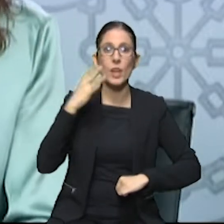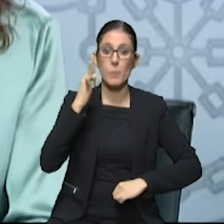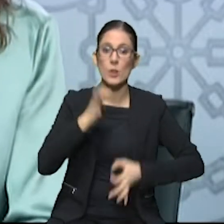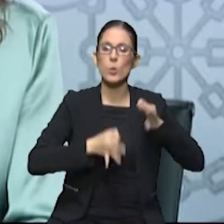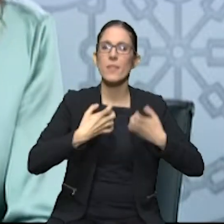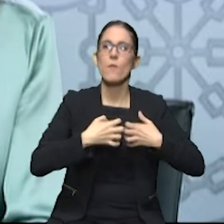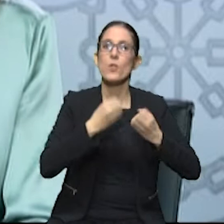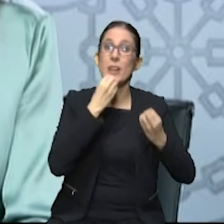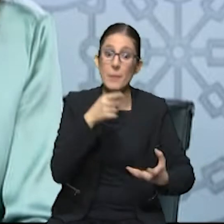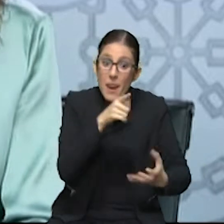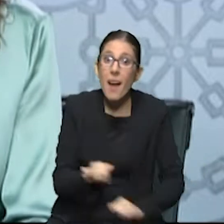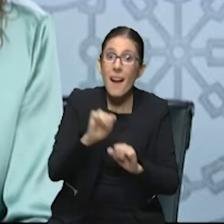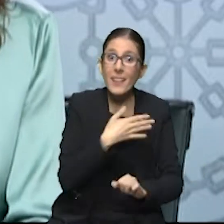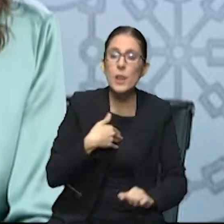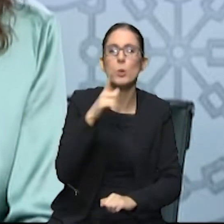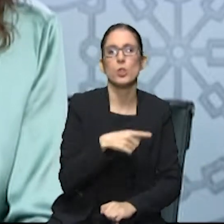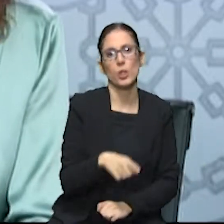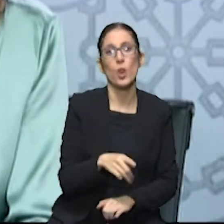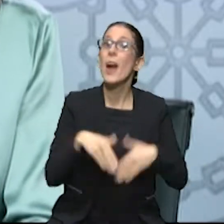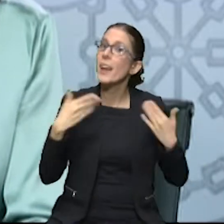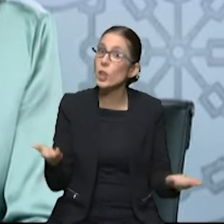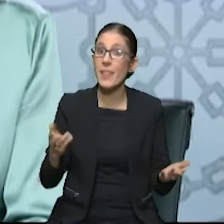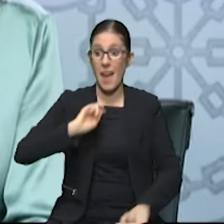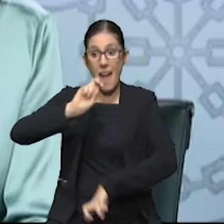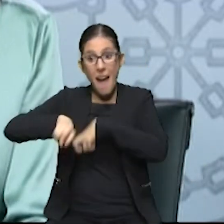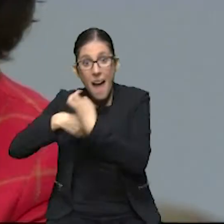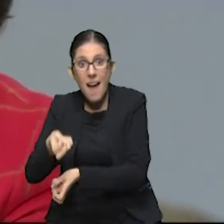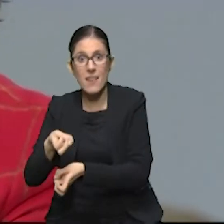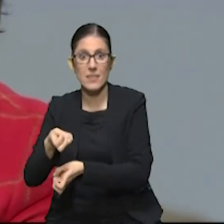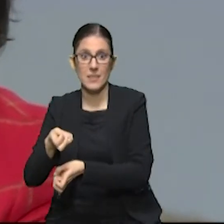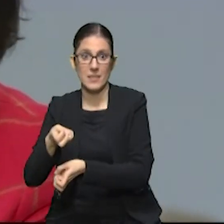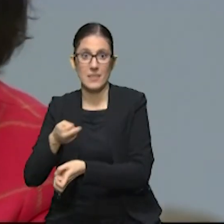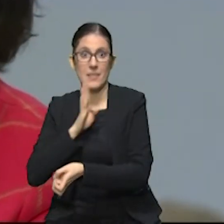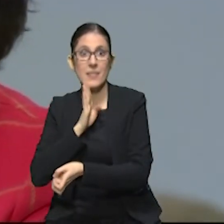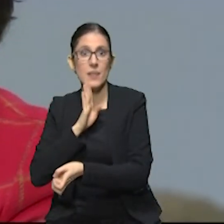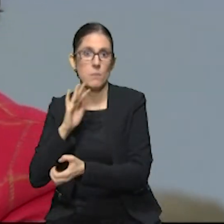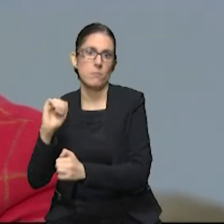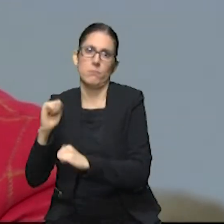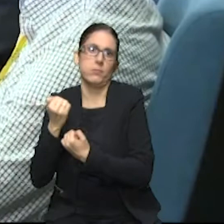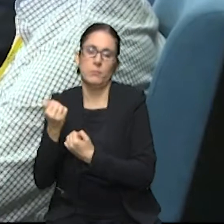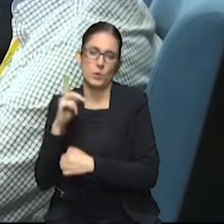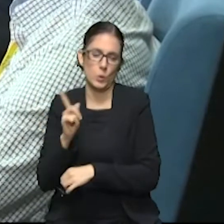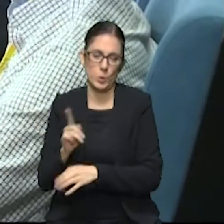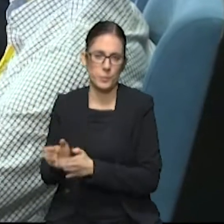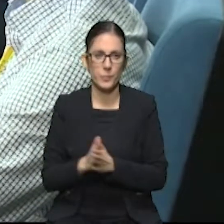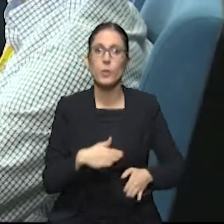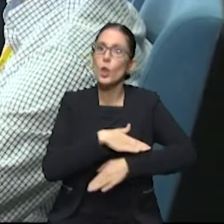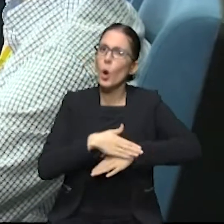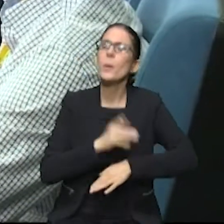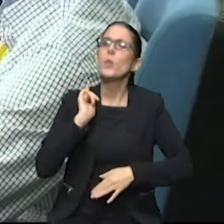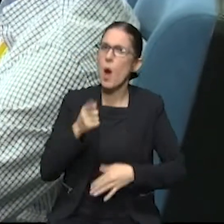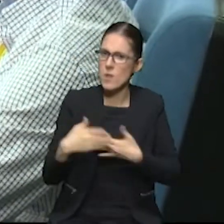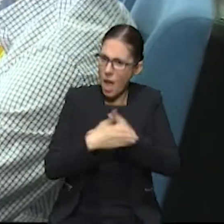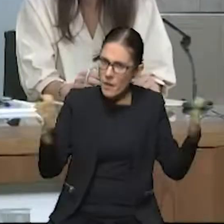que se proceda a desbloquear la renovación de los órganos. El Gobierno mantiene su mano tendida para llegar a este tipo de